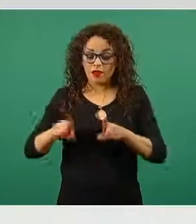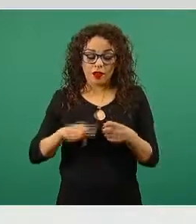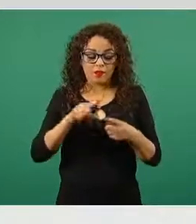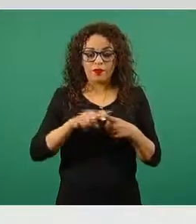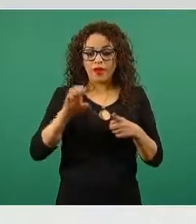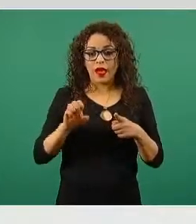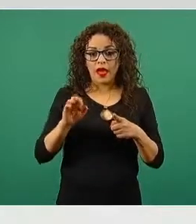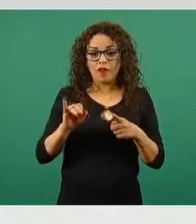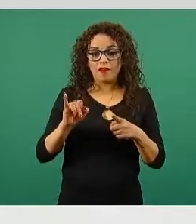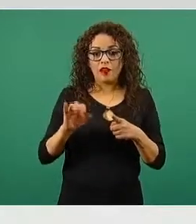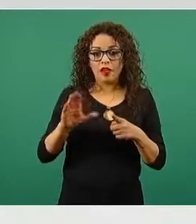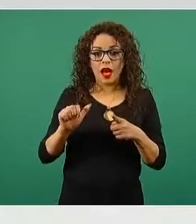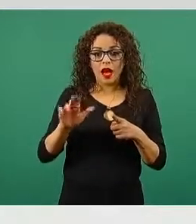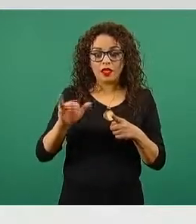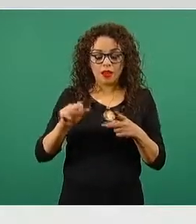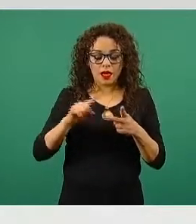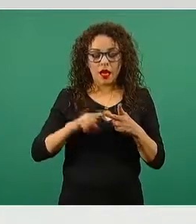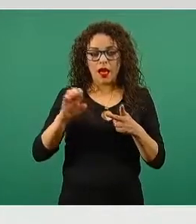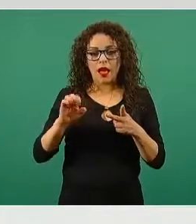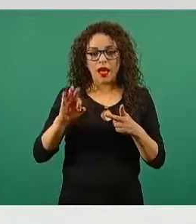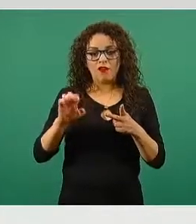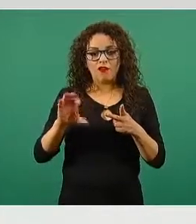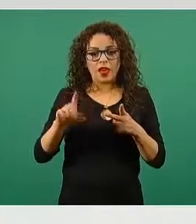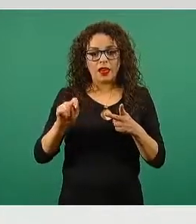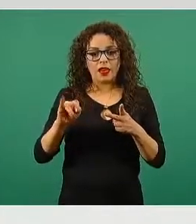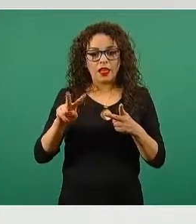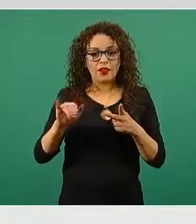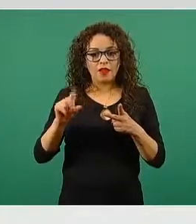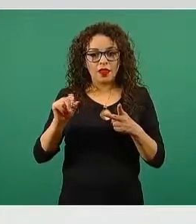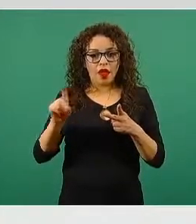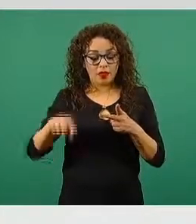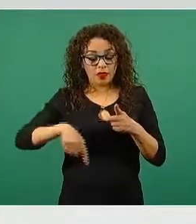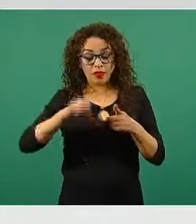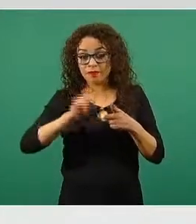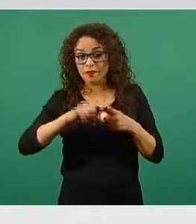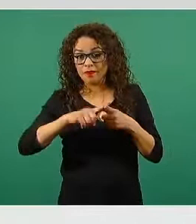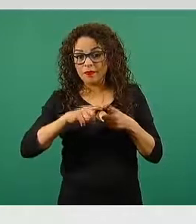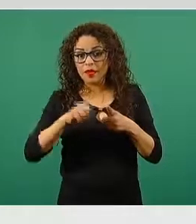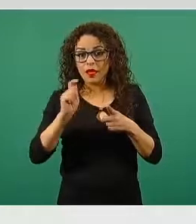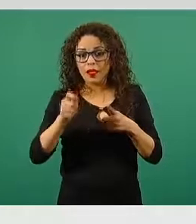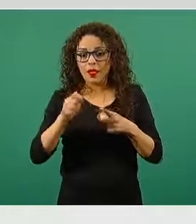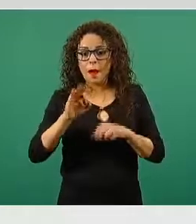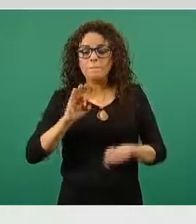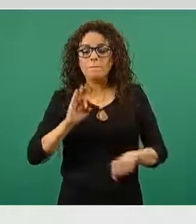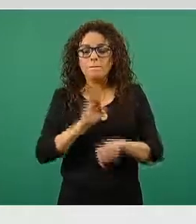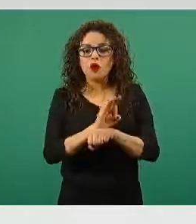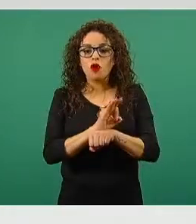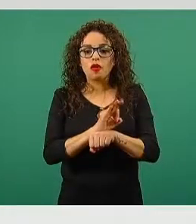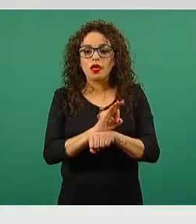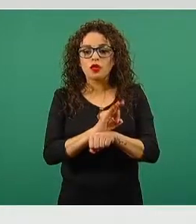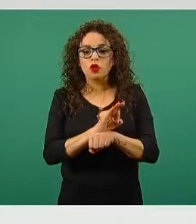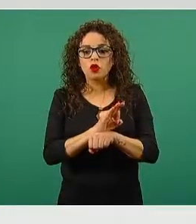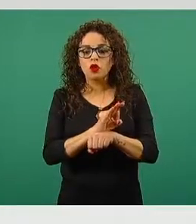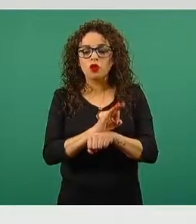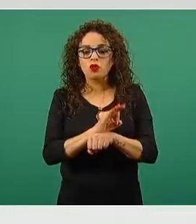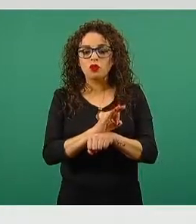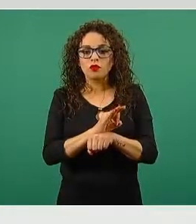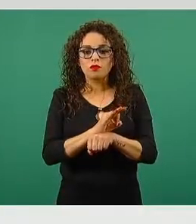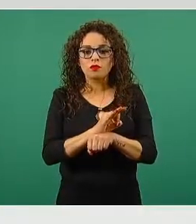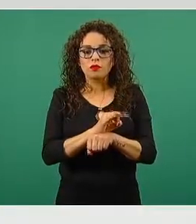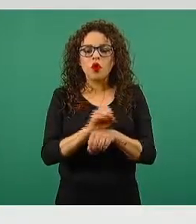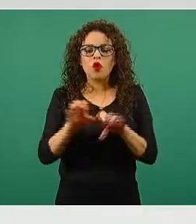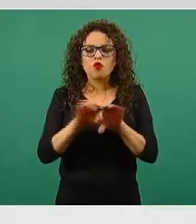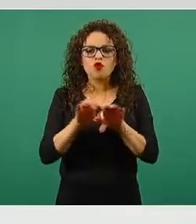y la efectividad. La eficacia es aquella protección que se mide en un